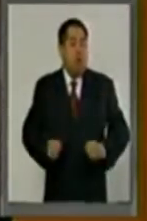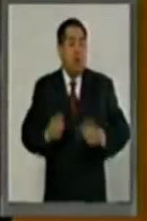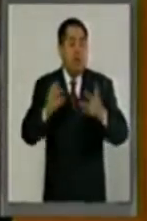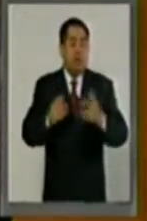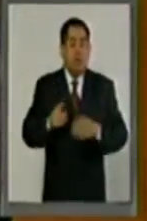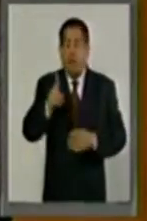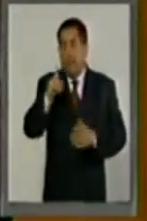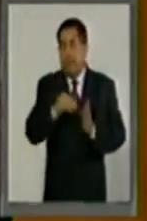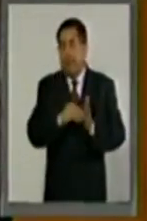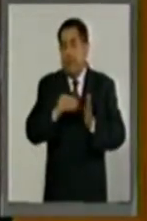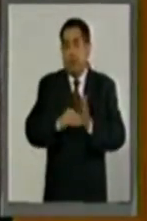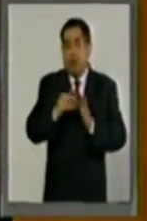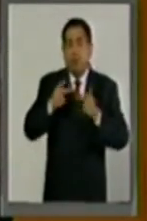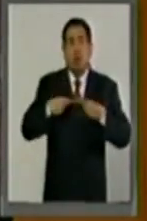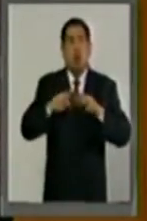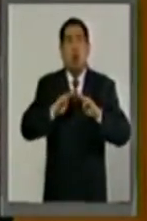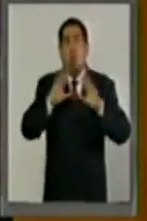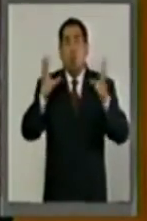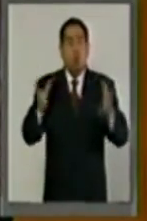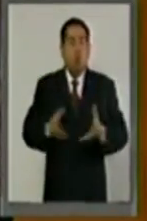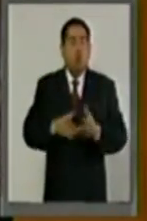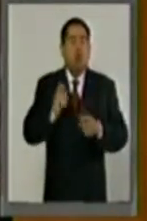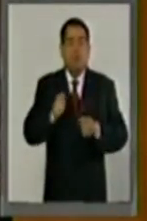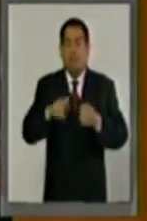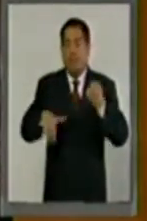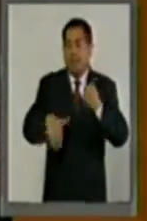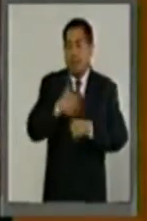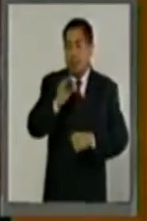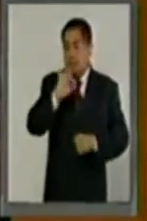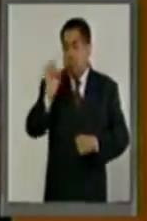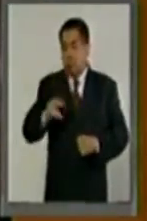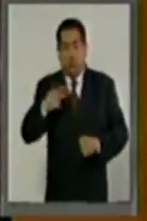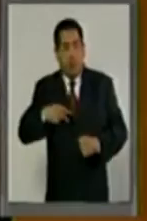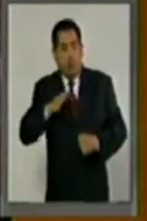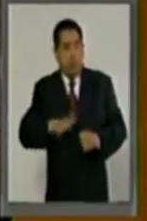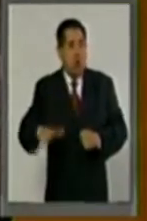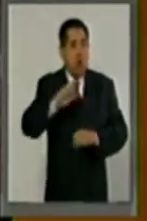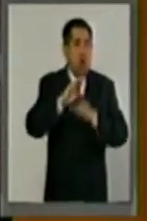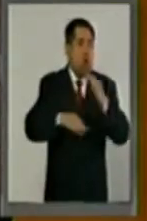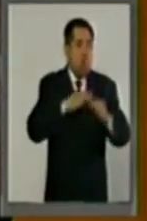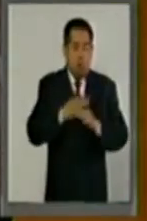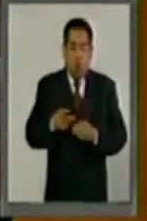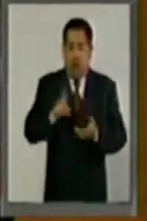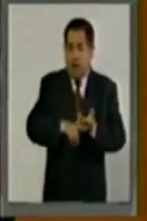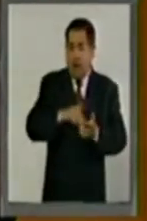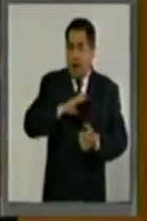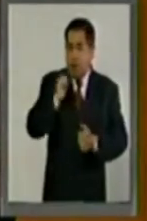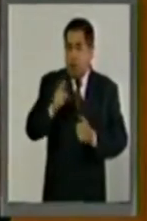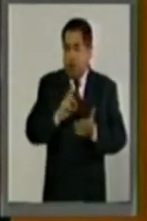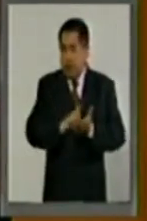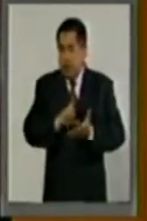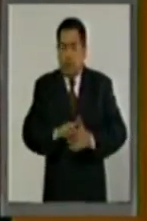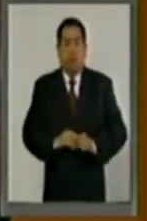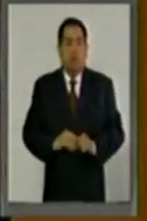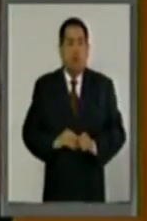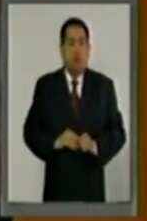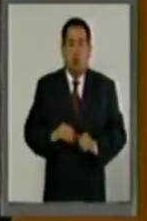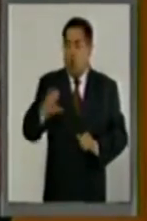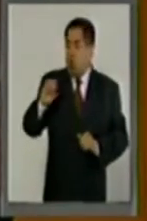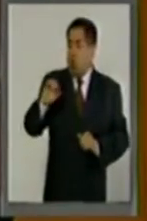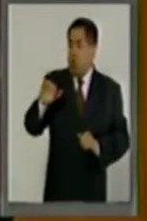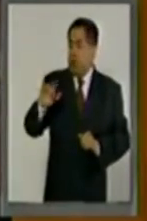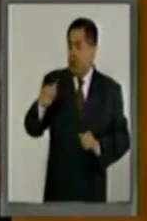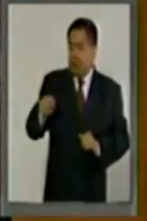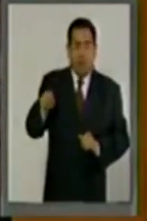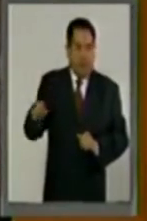1,000 millones de personas, es decir, el 15% de la población mundial. De acuerdo con la Organización Internacional del